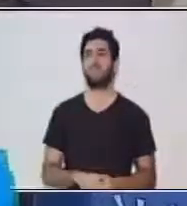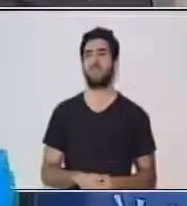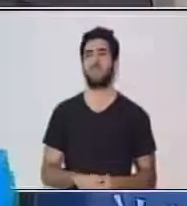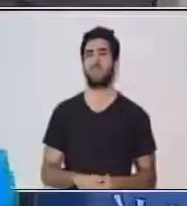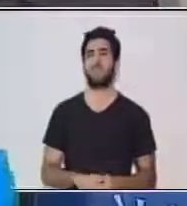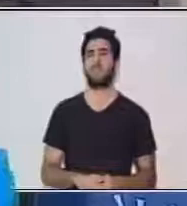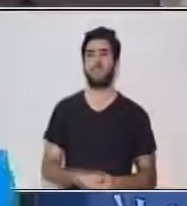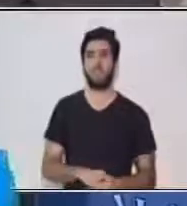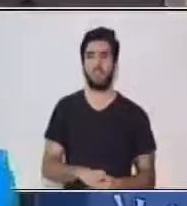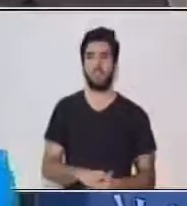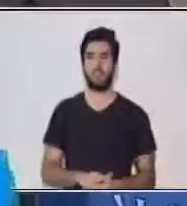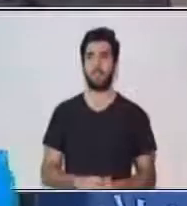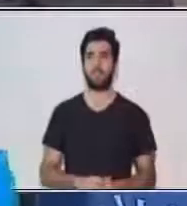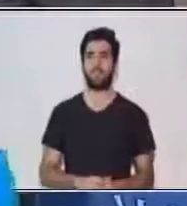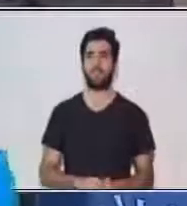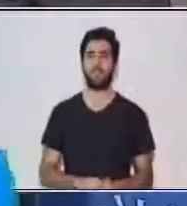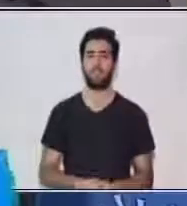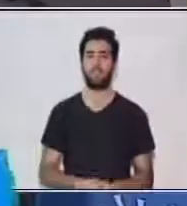9.81